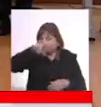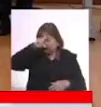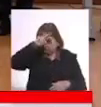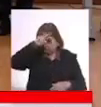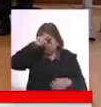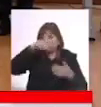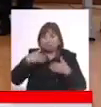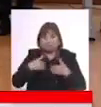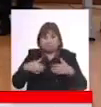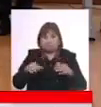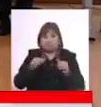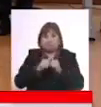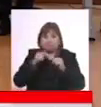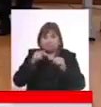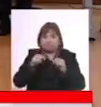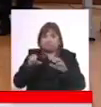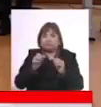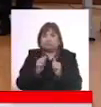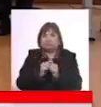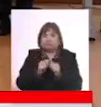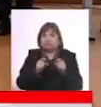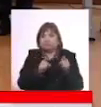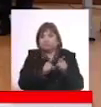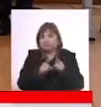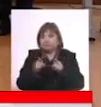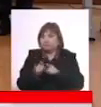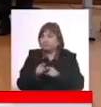Perú debería, en ese contexto también,